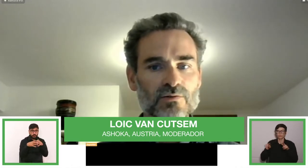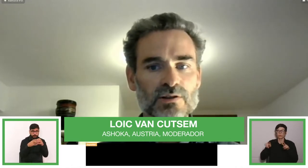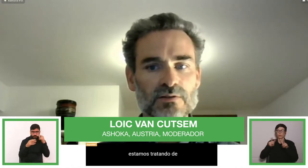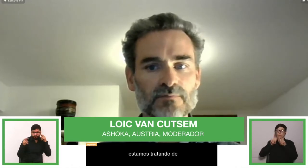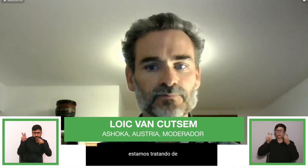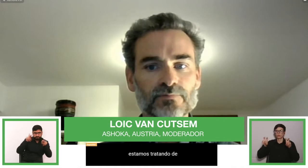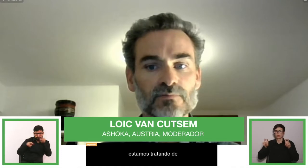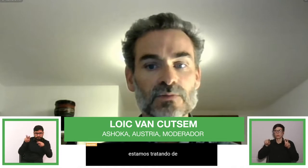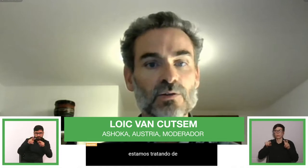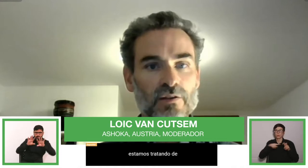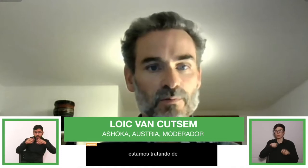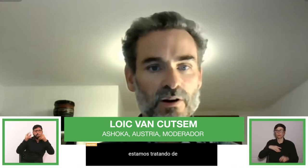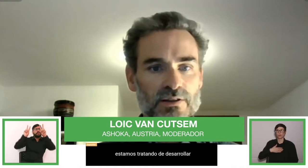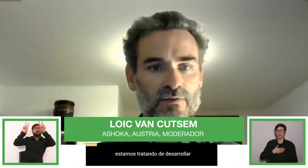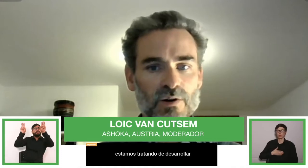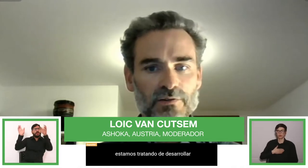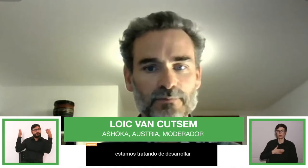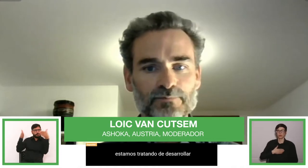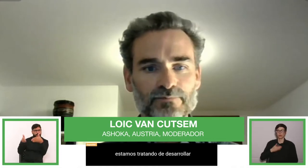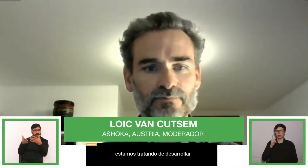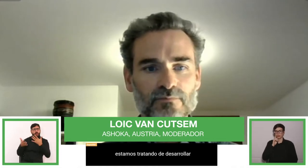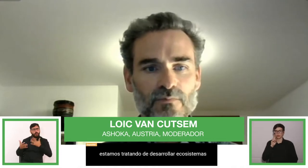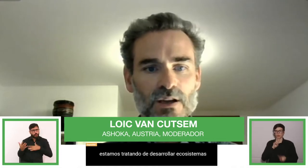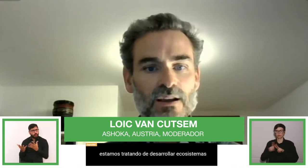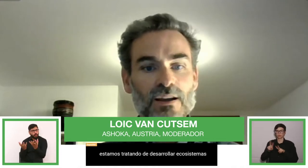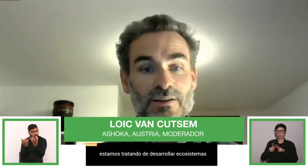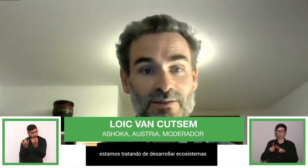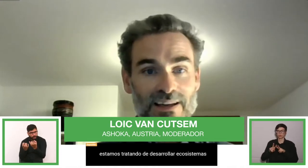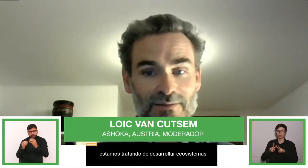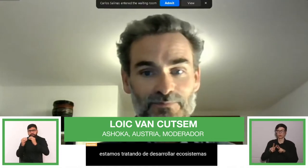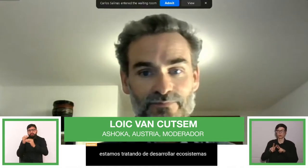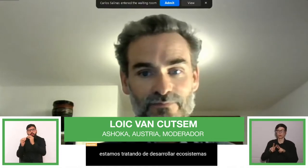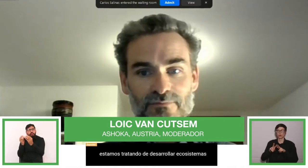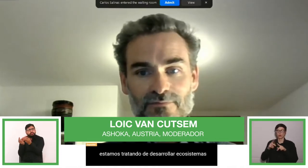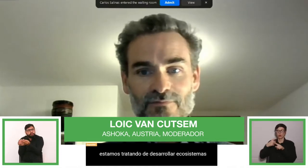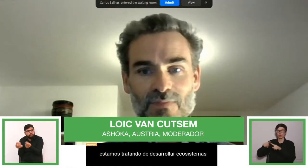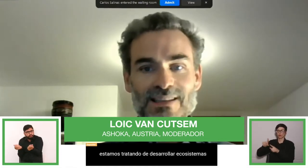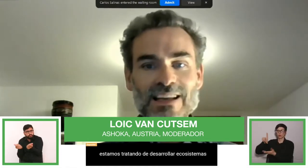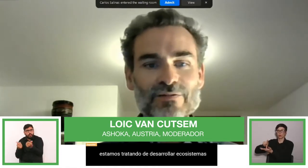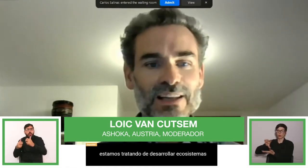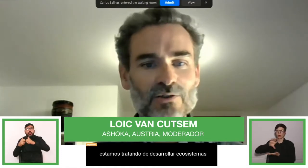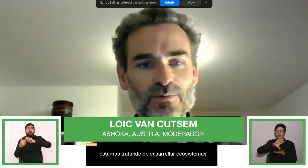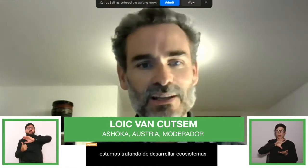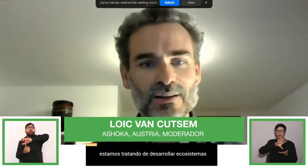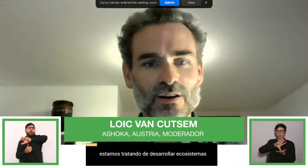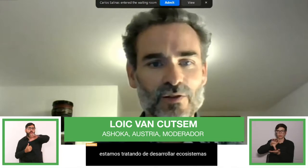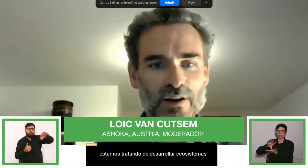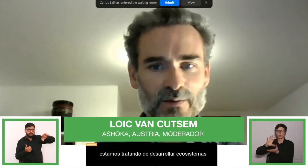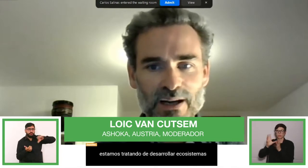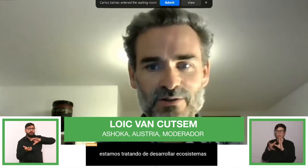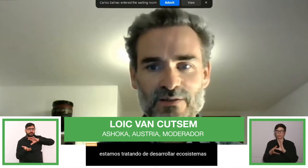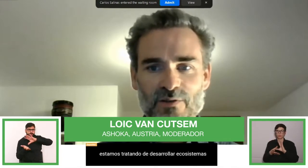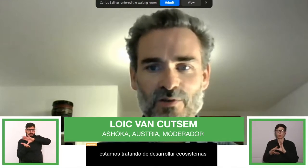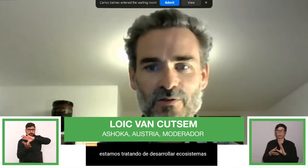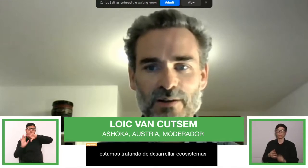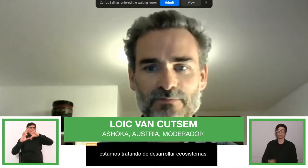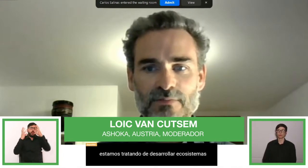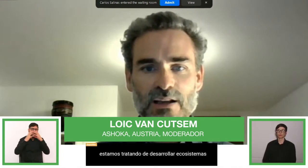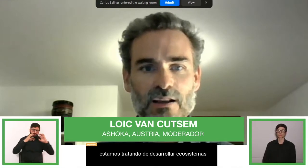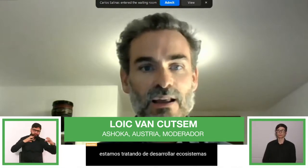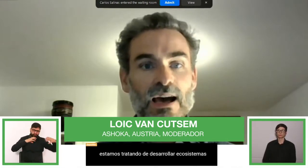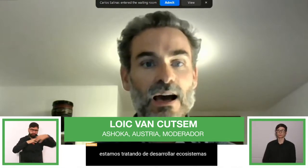que quieran transferir estas soluciones probadas a otras partes del mundo. hoy en día,